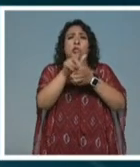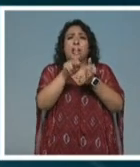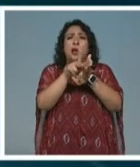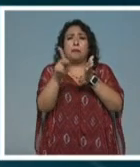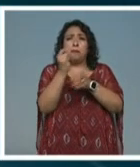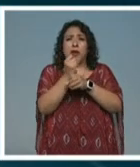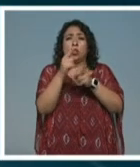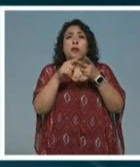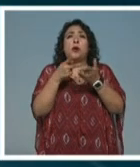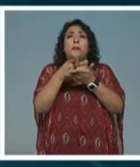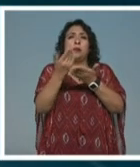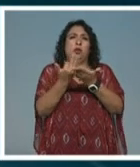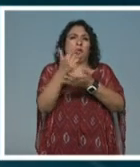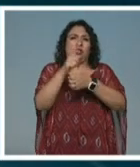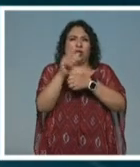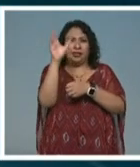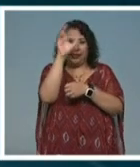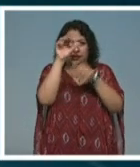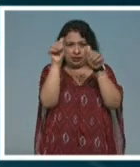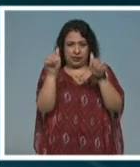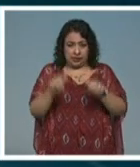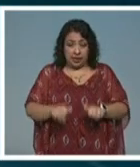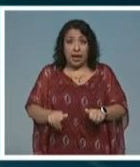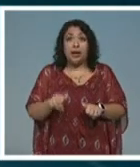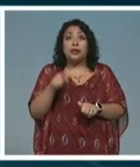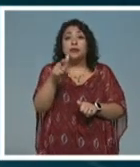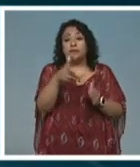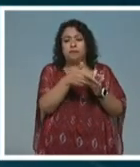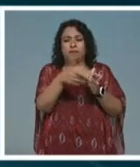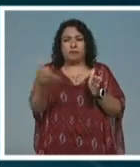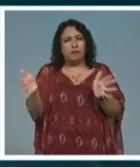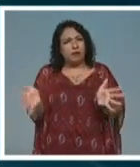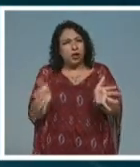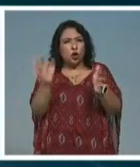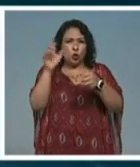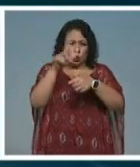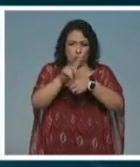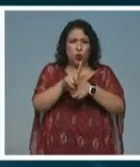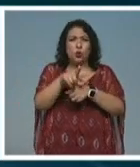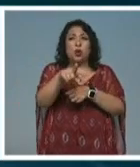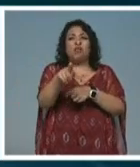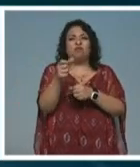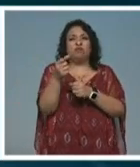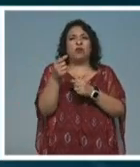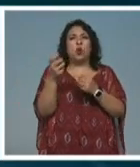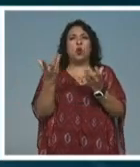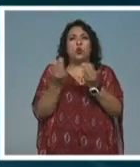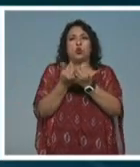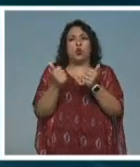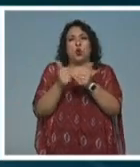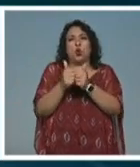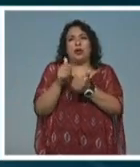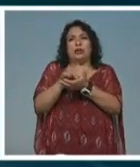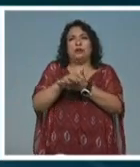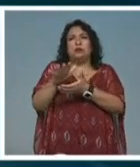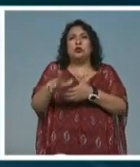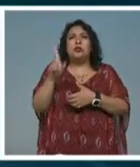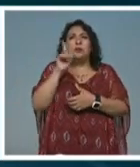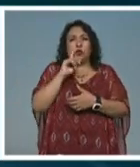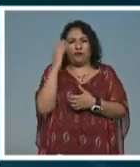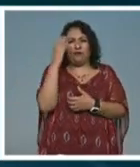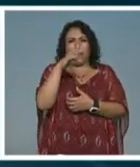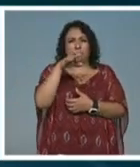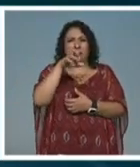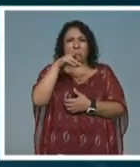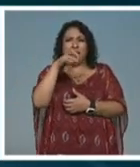Periodismo y el Premio Nacional de Ciencias y Artes. En su faceta de promotor cultural, consolidó al lado de su esposa, la también fotógrafa